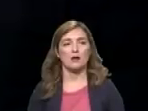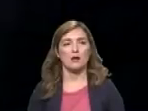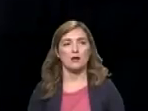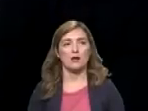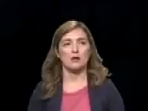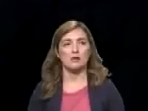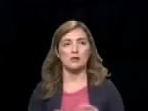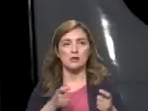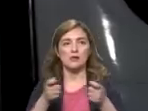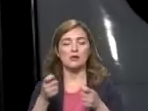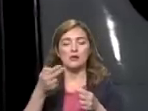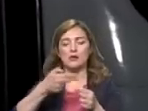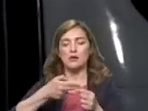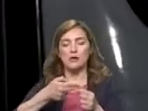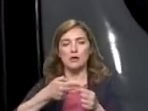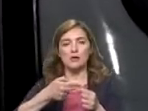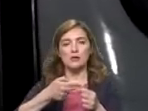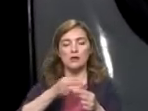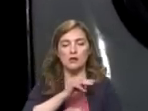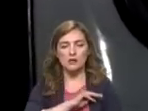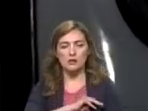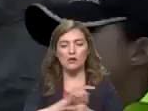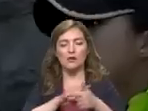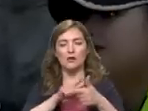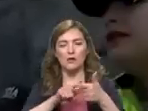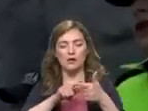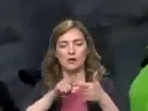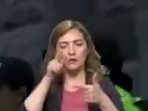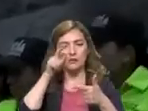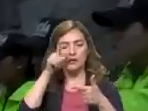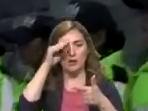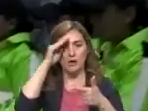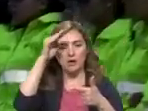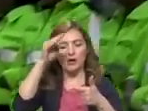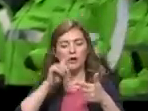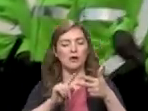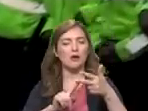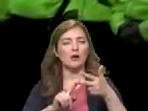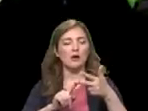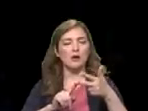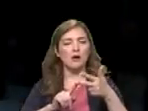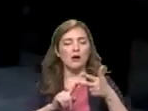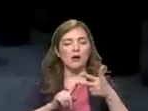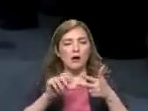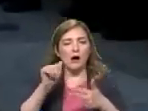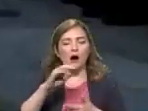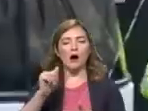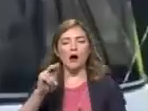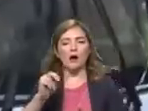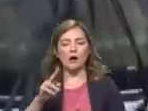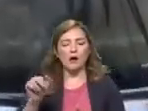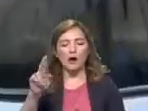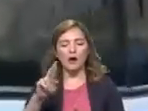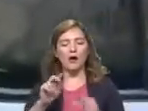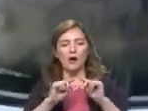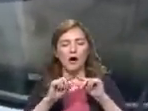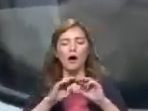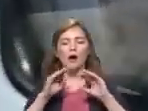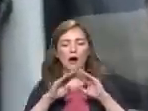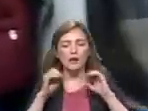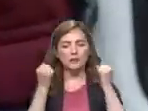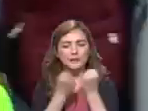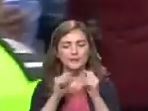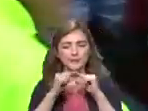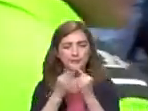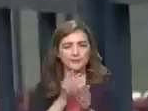el operativo participaron dependencias municipales, la Intendencia de Policía, el ACNUR, el MIES y grupos especializados de la Policía